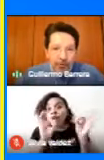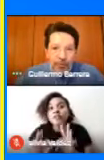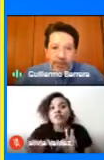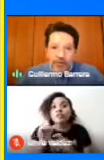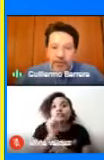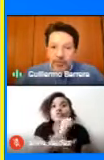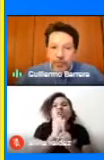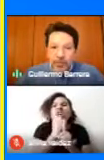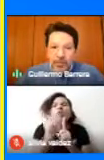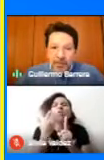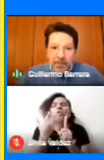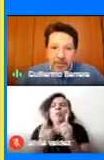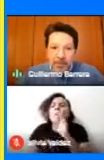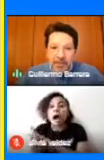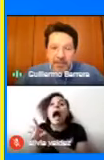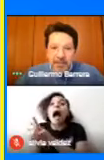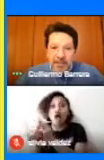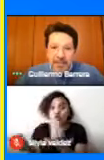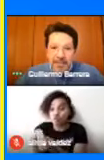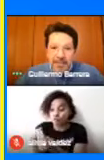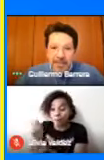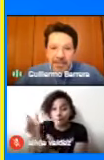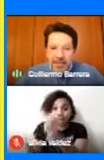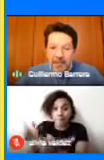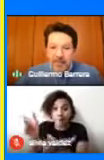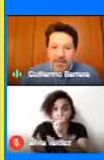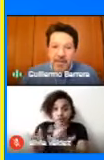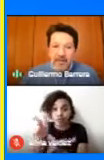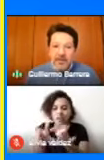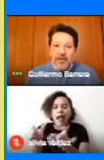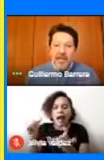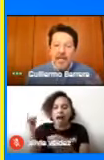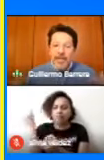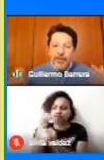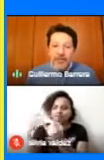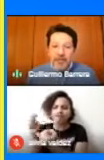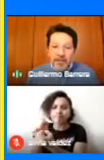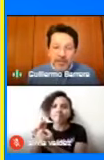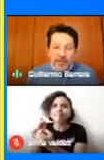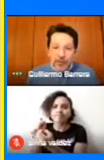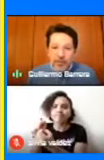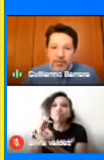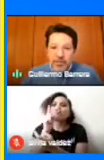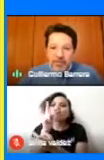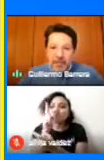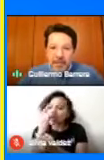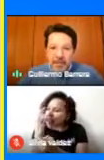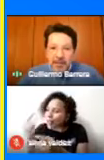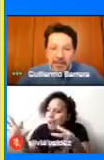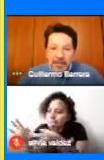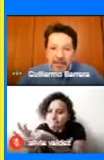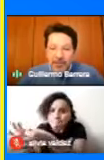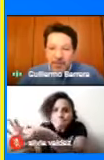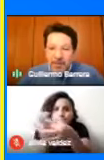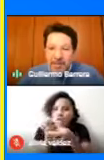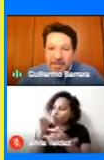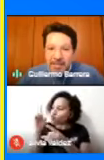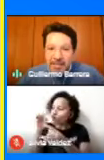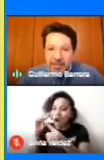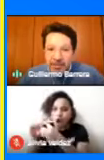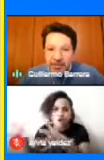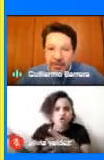dan cuando los grupos de personas se identifican en un interés común o similar y